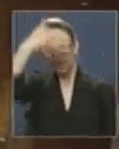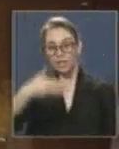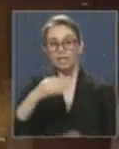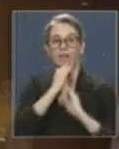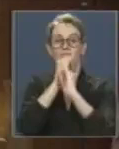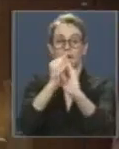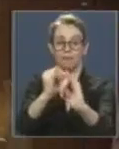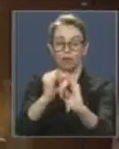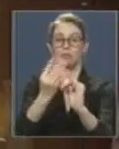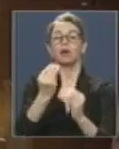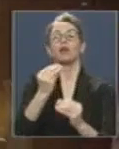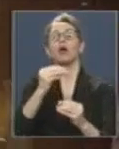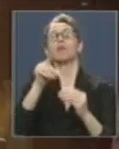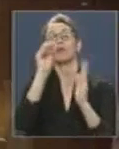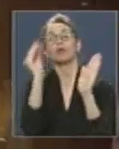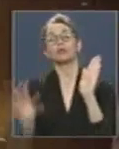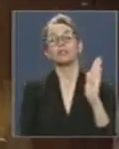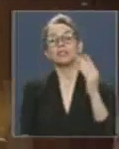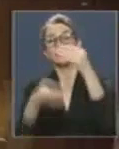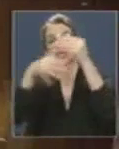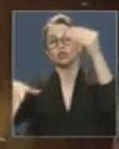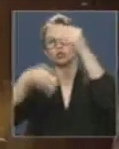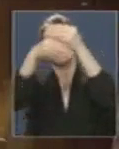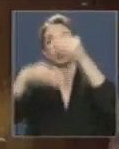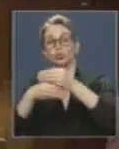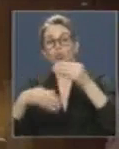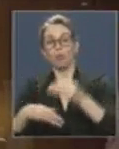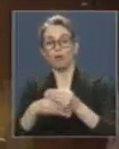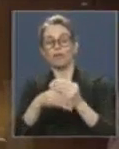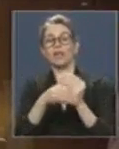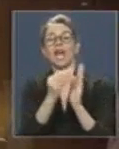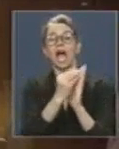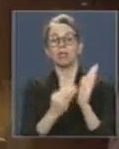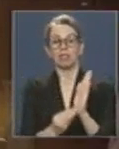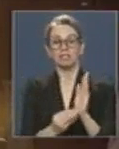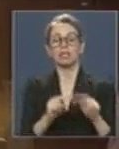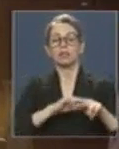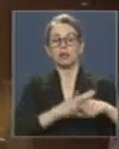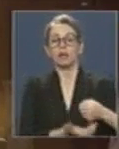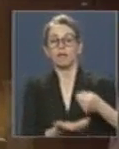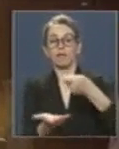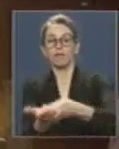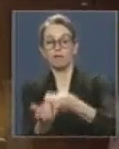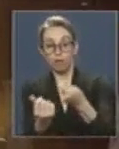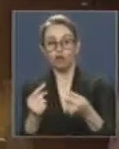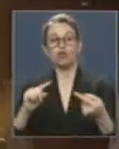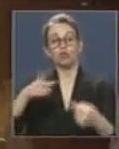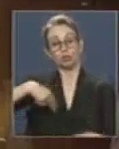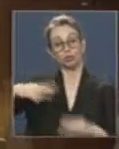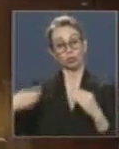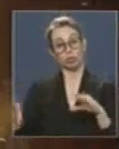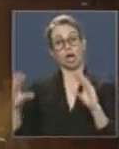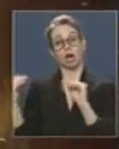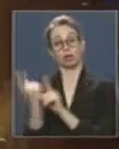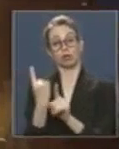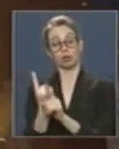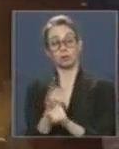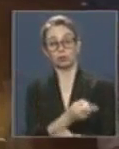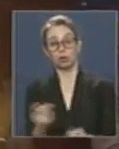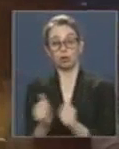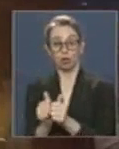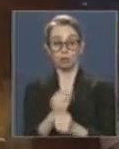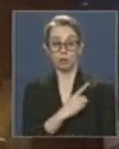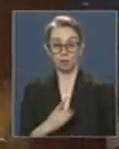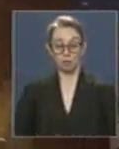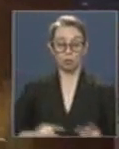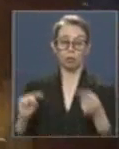incorporarán a esta los antecedentes de relevancia para su financiamiento. Estamos en discusión, lo hemos conversado con algunos colegas respecto